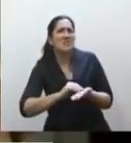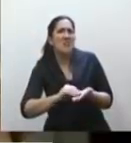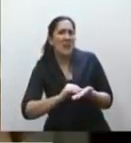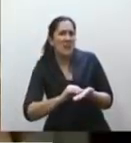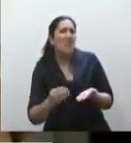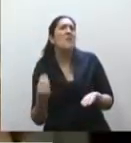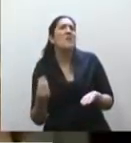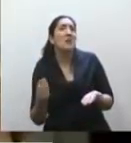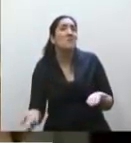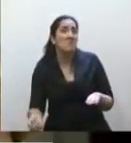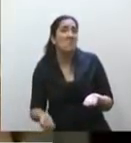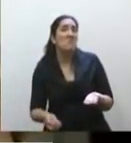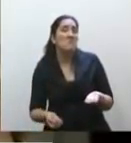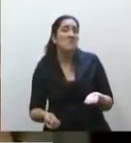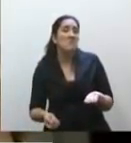senadora?